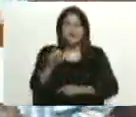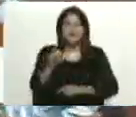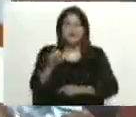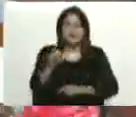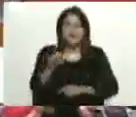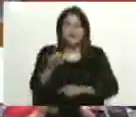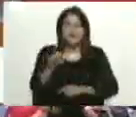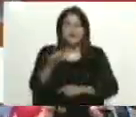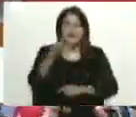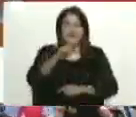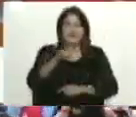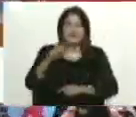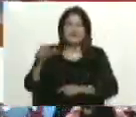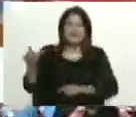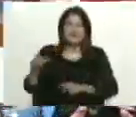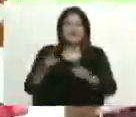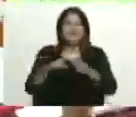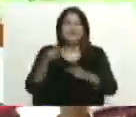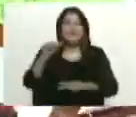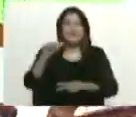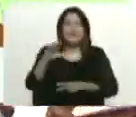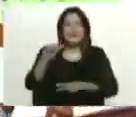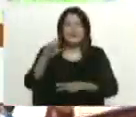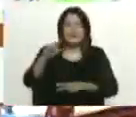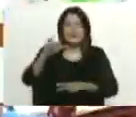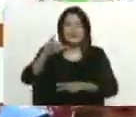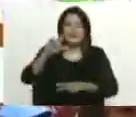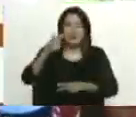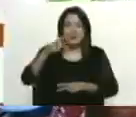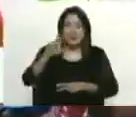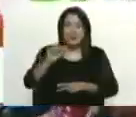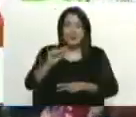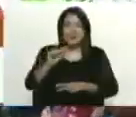A la gente de Acarigua.